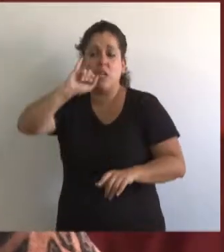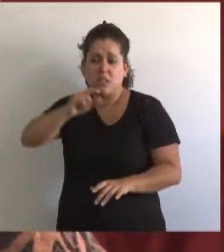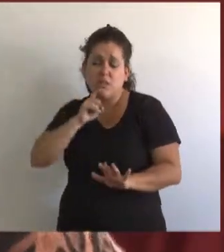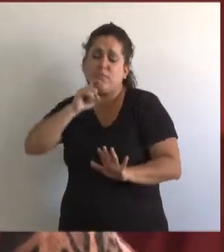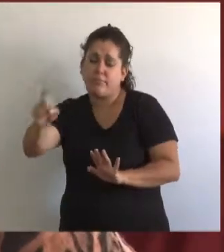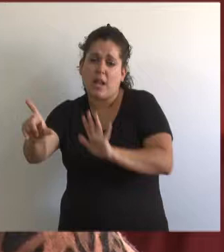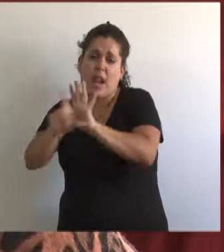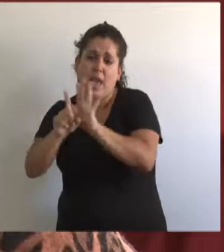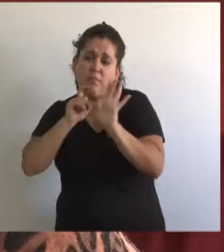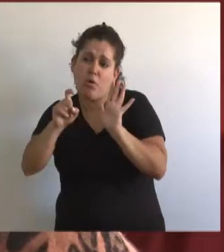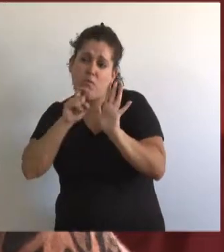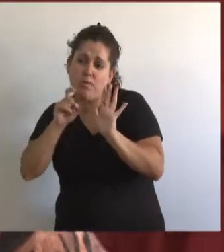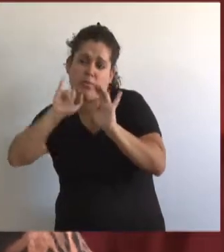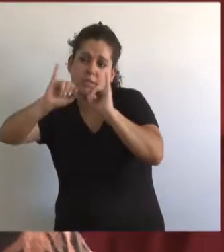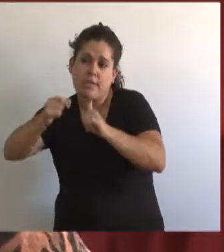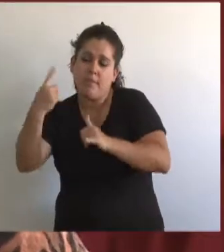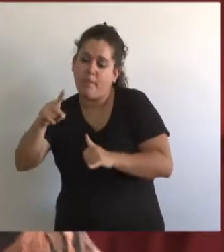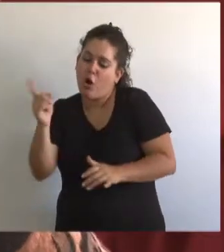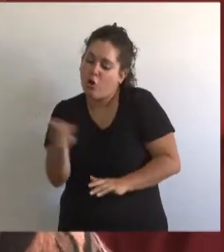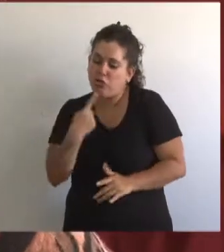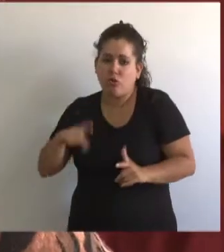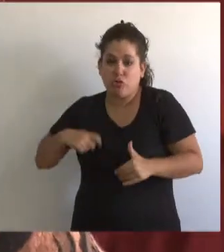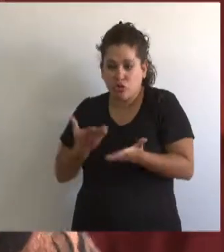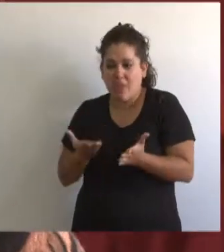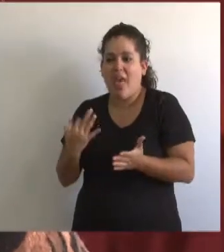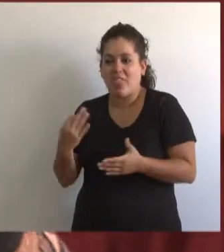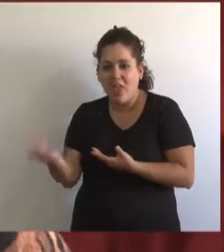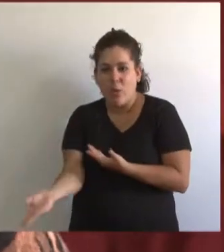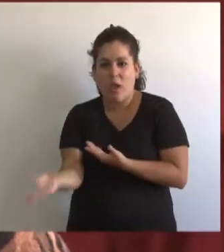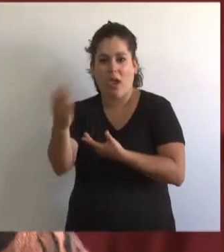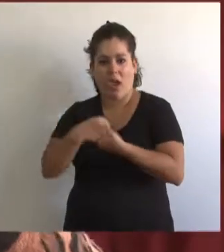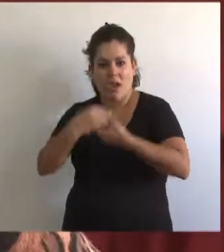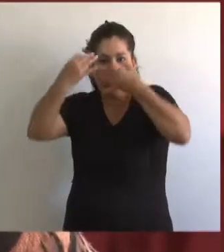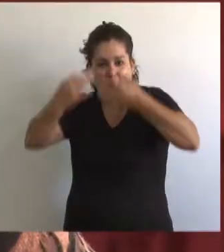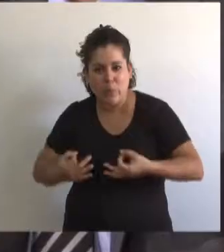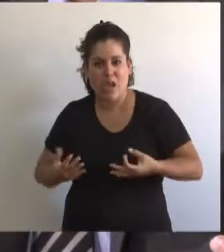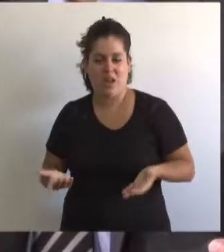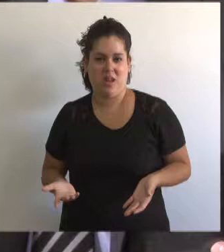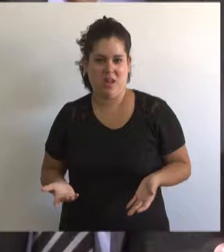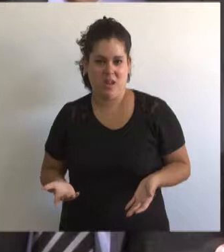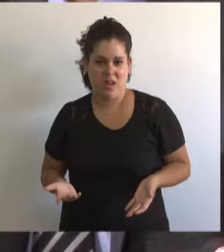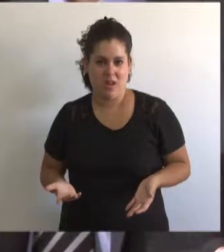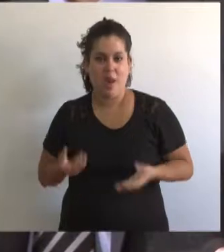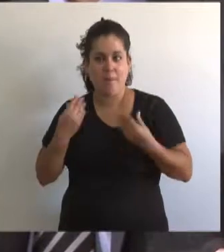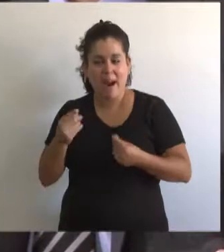que, si bien han infringido con la ley, debemos como sociedad tratar de que se resociabilicen para estar